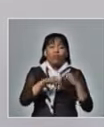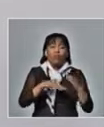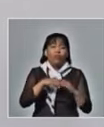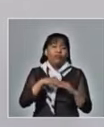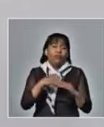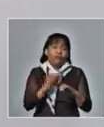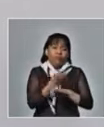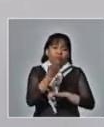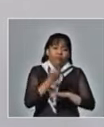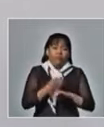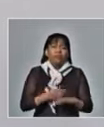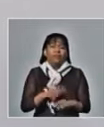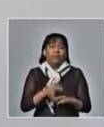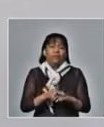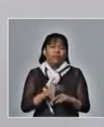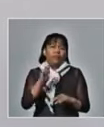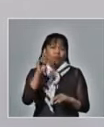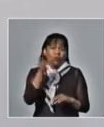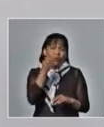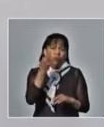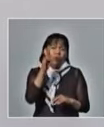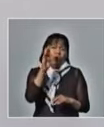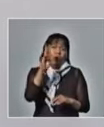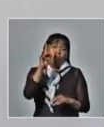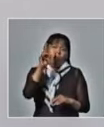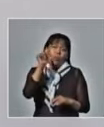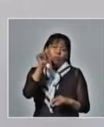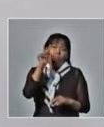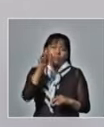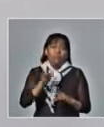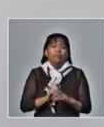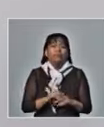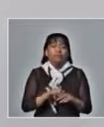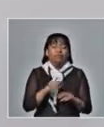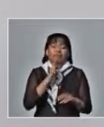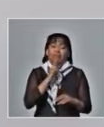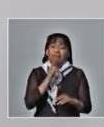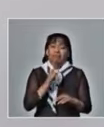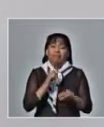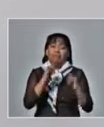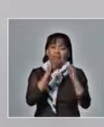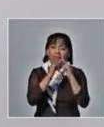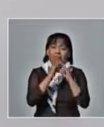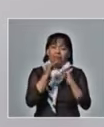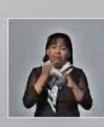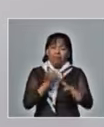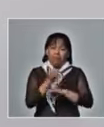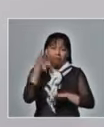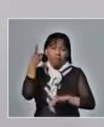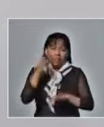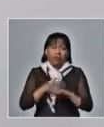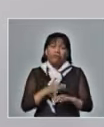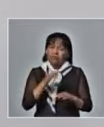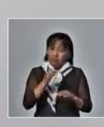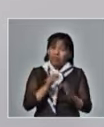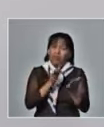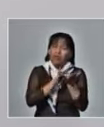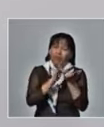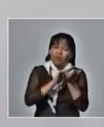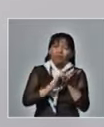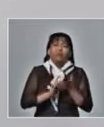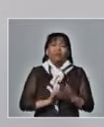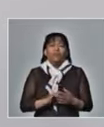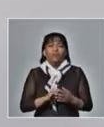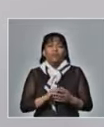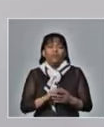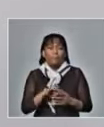piden campus de la Universidad Autónoma de Puebla, la mejor institución del estado. Por supuesto, apoyaremos a la educación superior pública, los